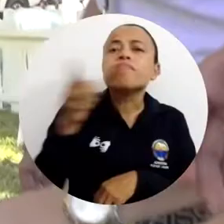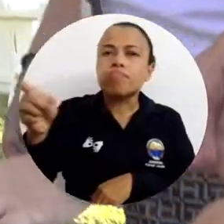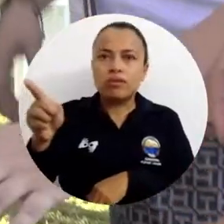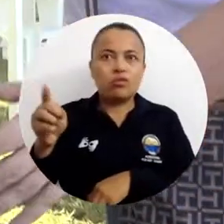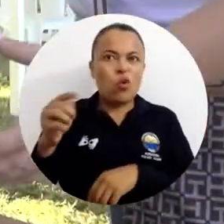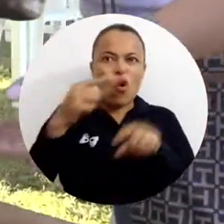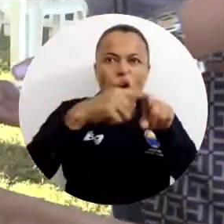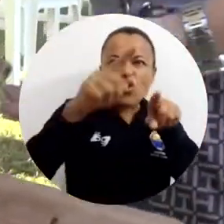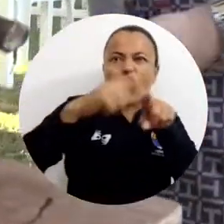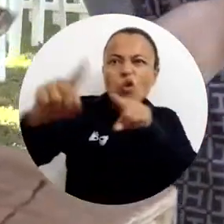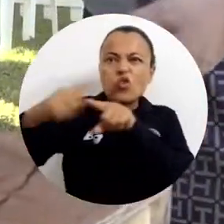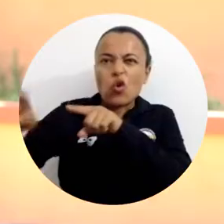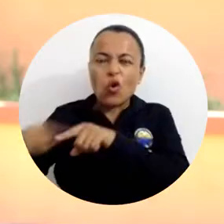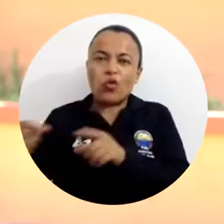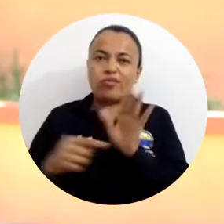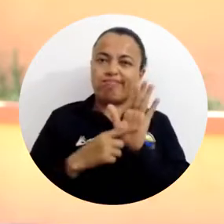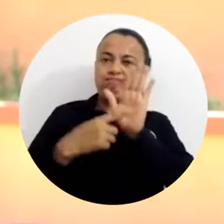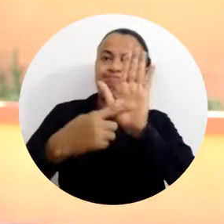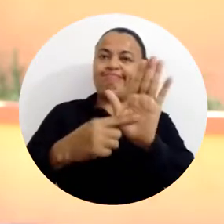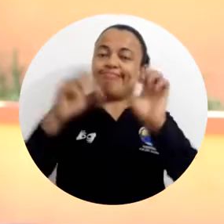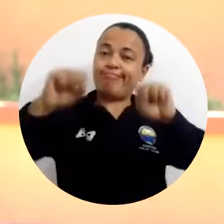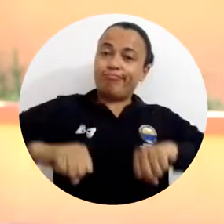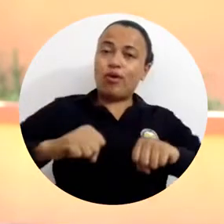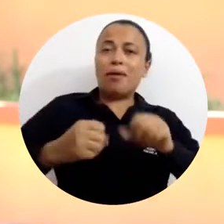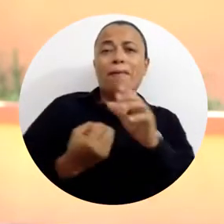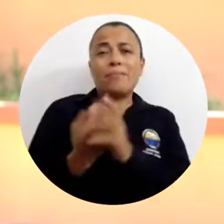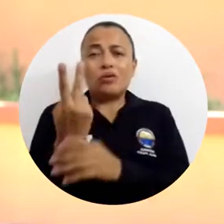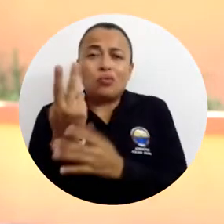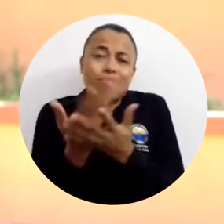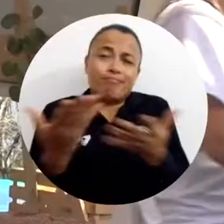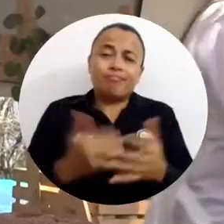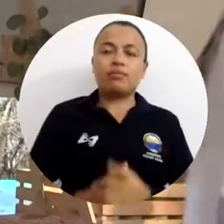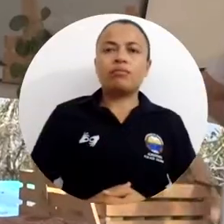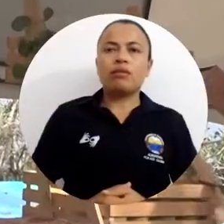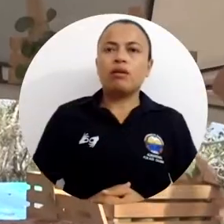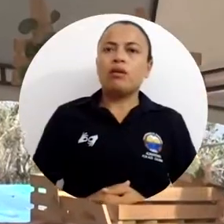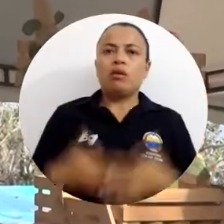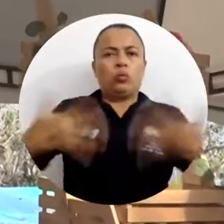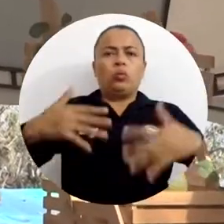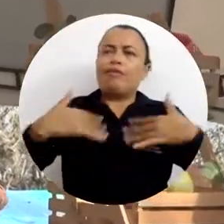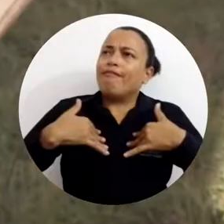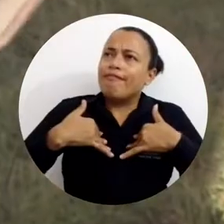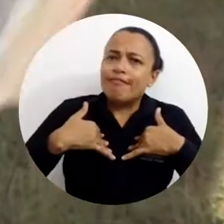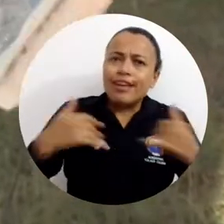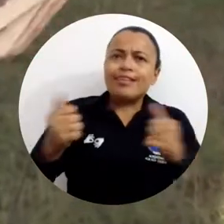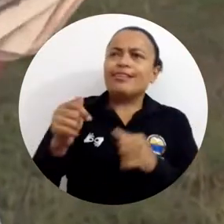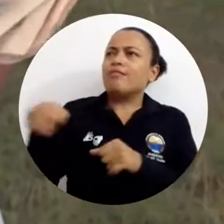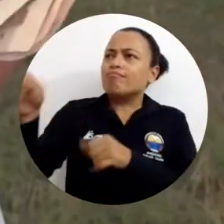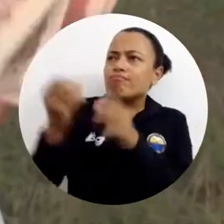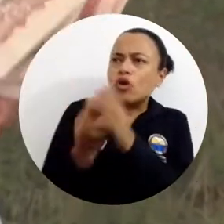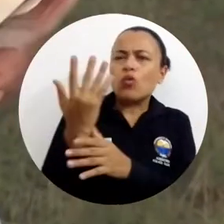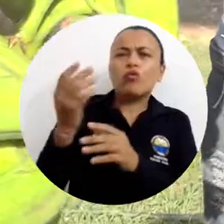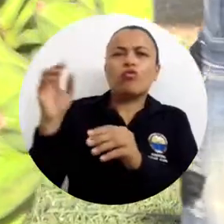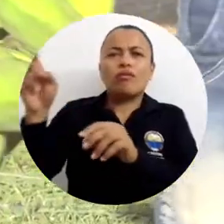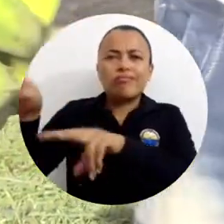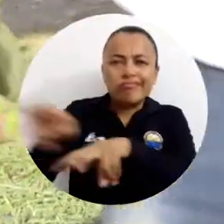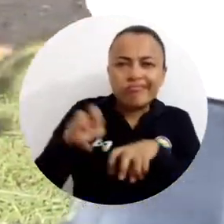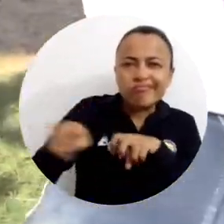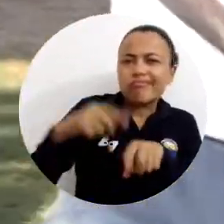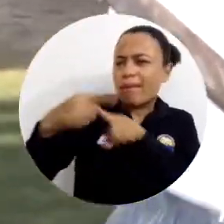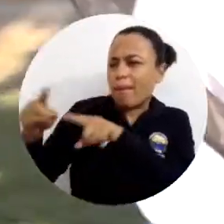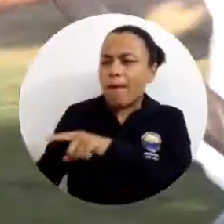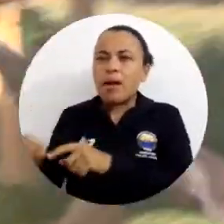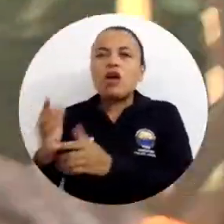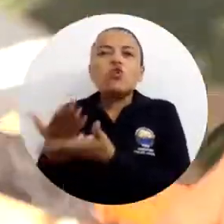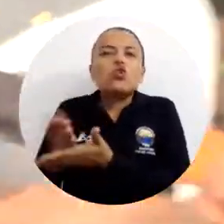lo que generalmente están acostumbrados a ver, sino también algunas hortalizas. Estamos felices, sumamente felices. Han traído sus productos cultivados,